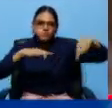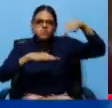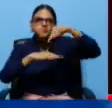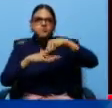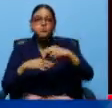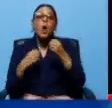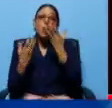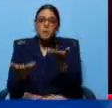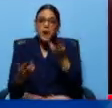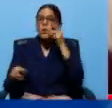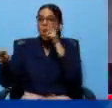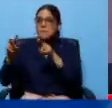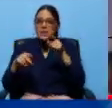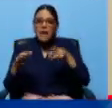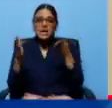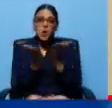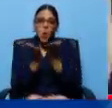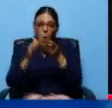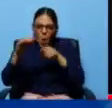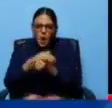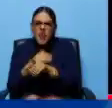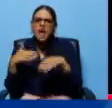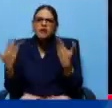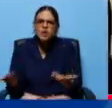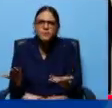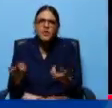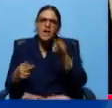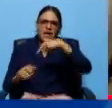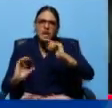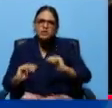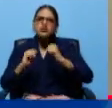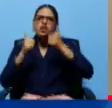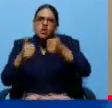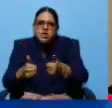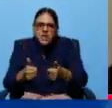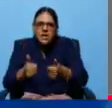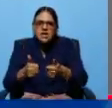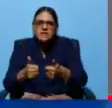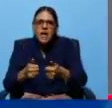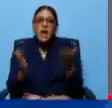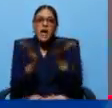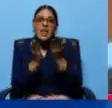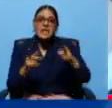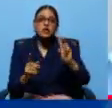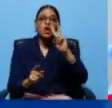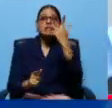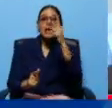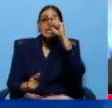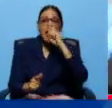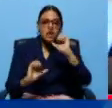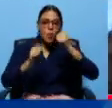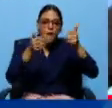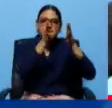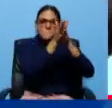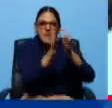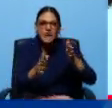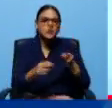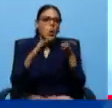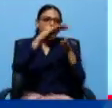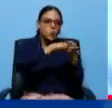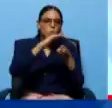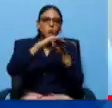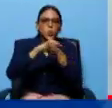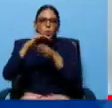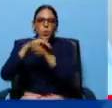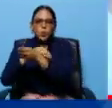Y bueno, nada, un complejo educativo que desde inicial, el niñito de 3 años, va pasando cada nivel.